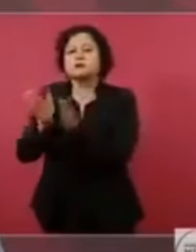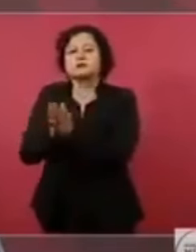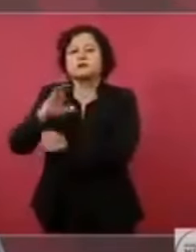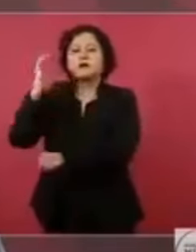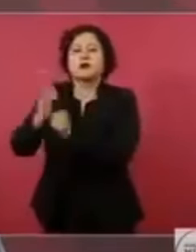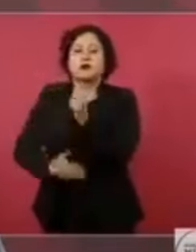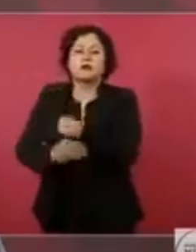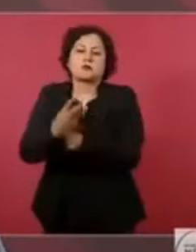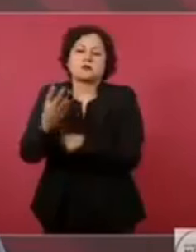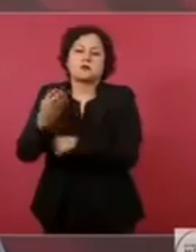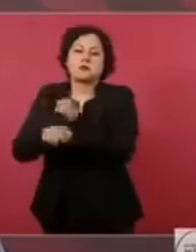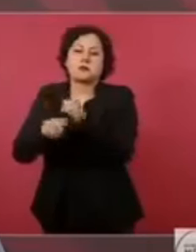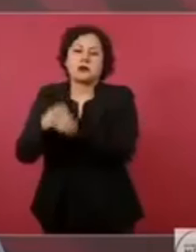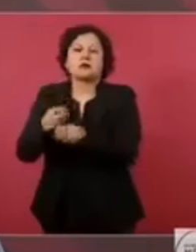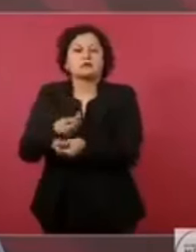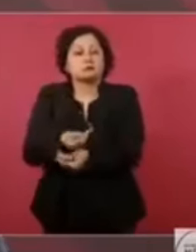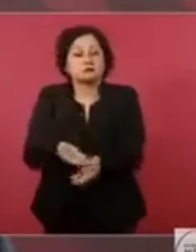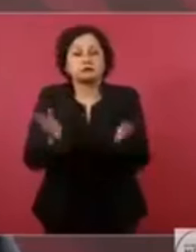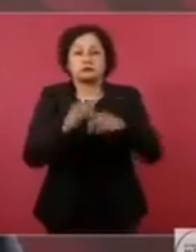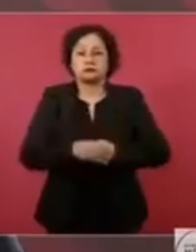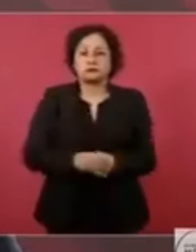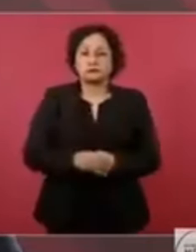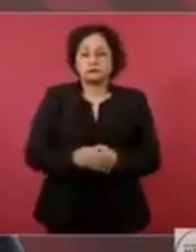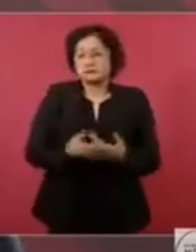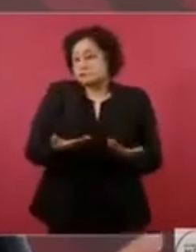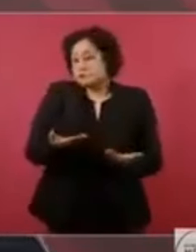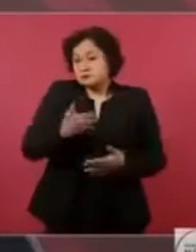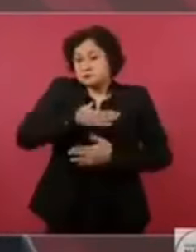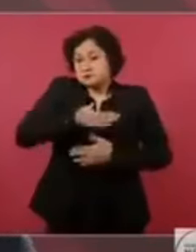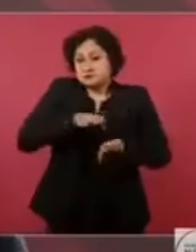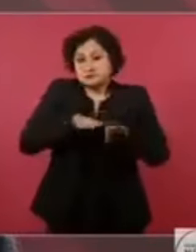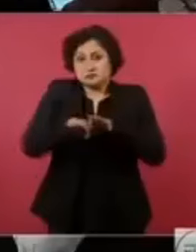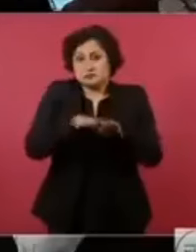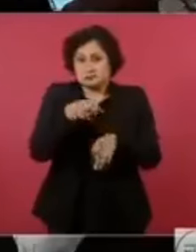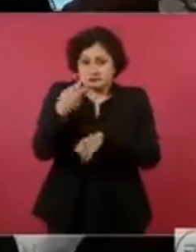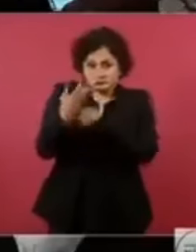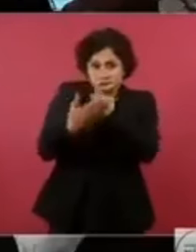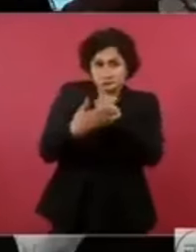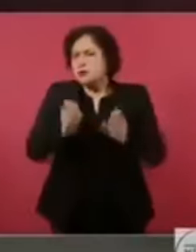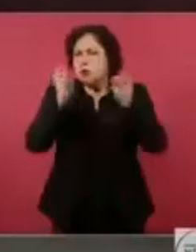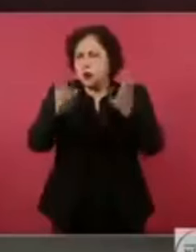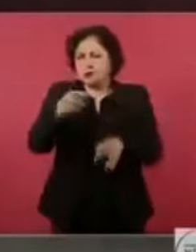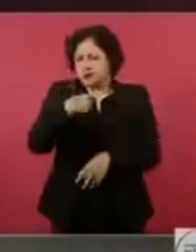suele cumplir su palabra, y que sí se retire por lo menos 3 o 4 años de las redes sociales.